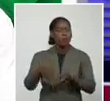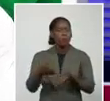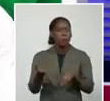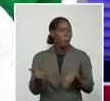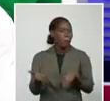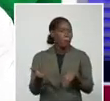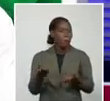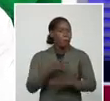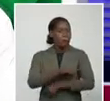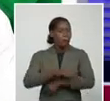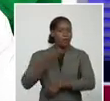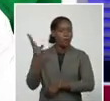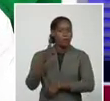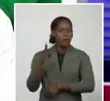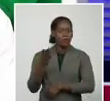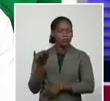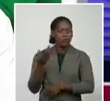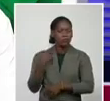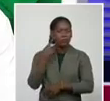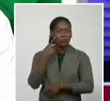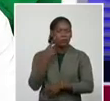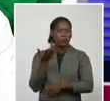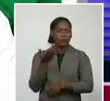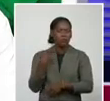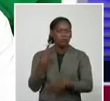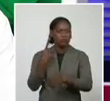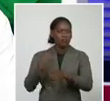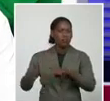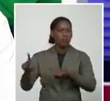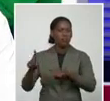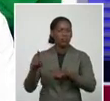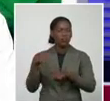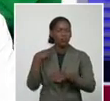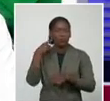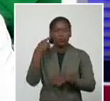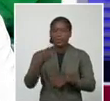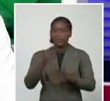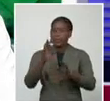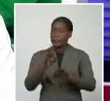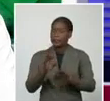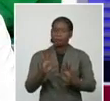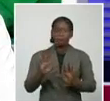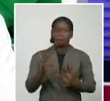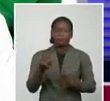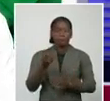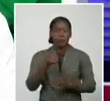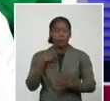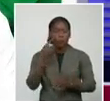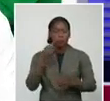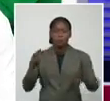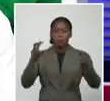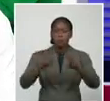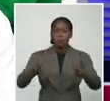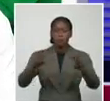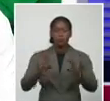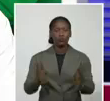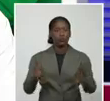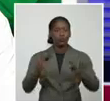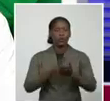sea una demora, no creo que no exista. Por lo tanto, estamos hablando ayer de